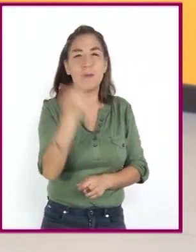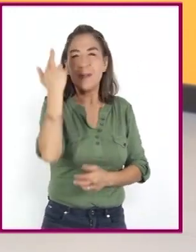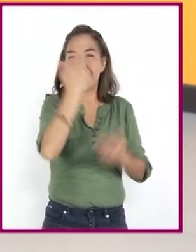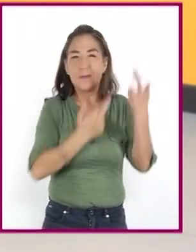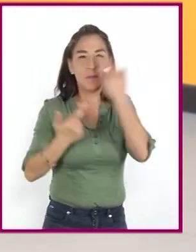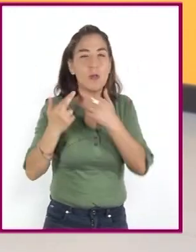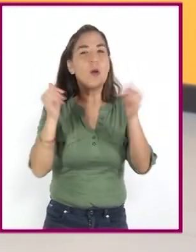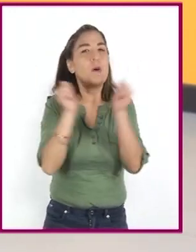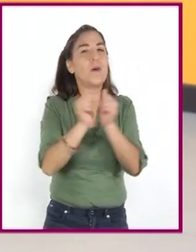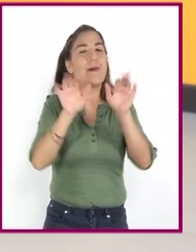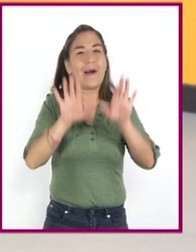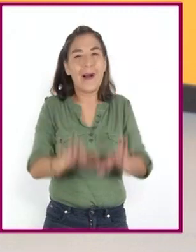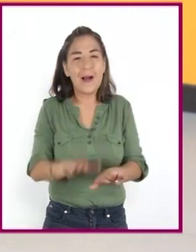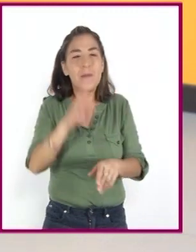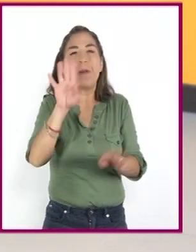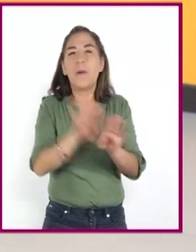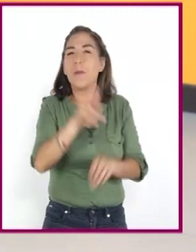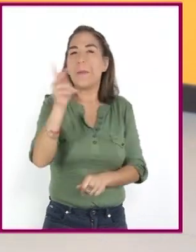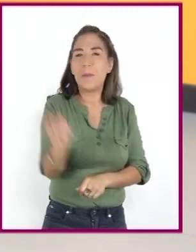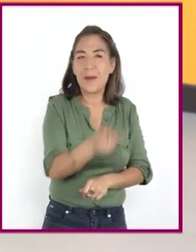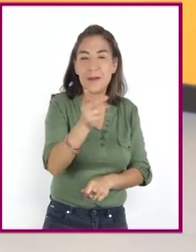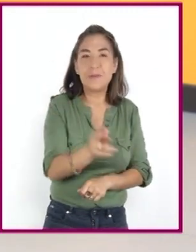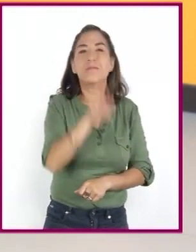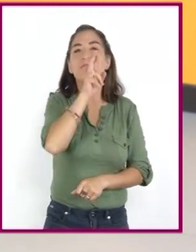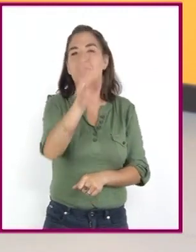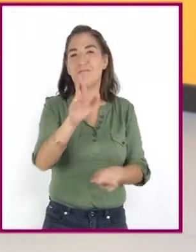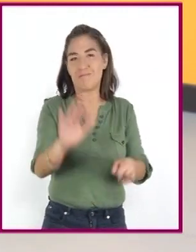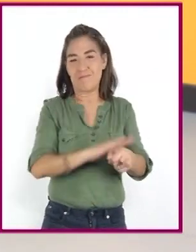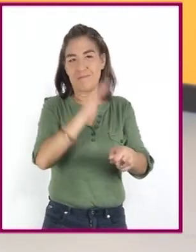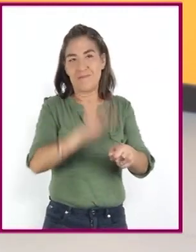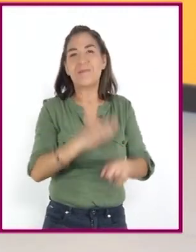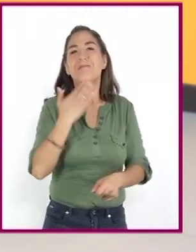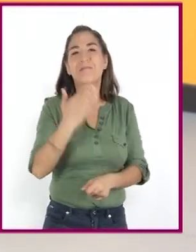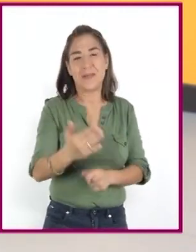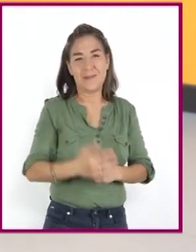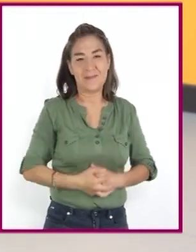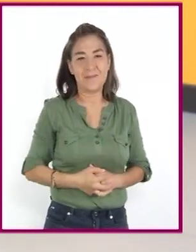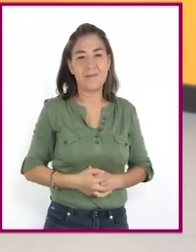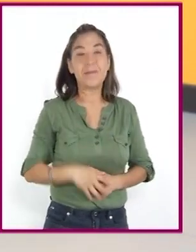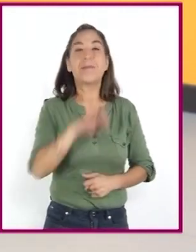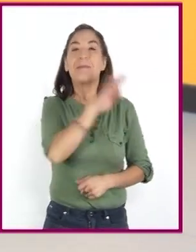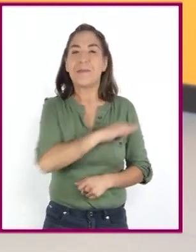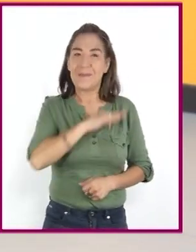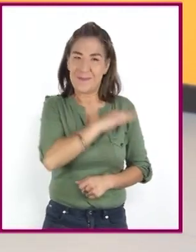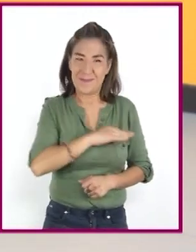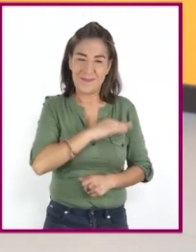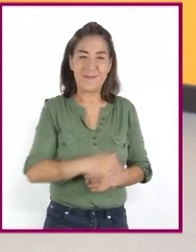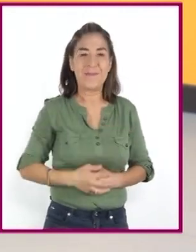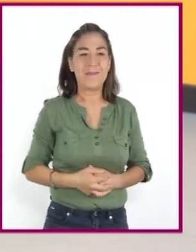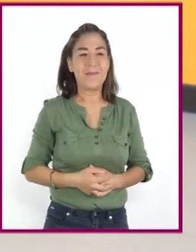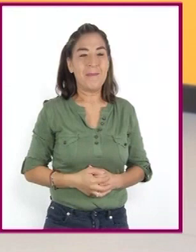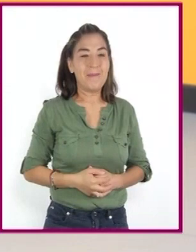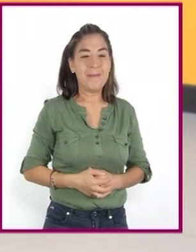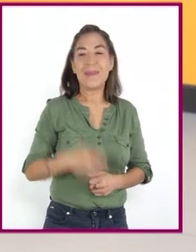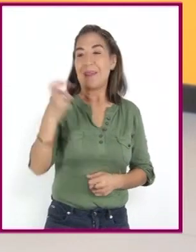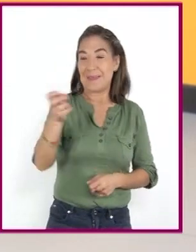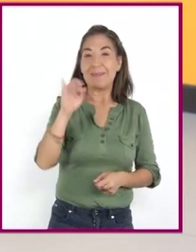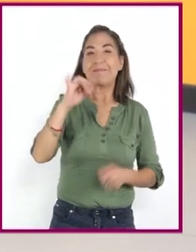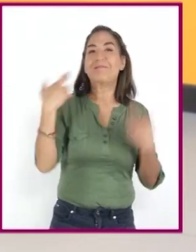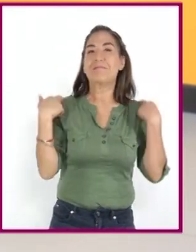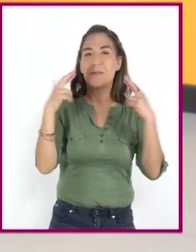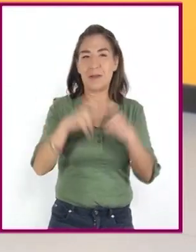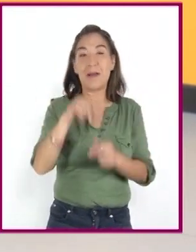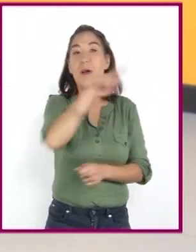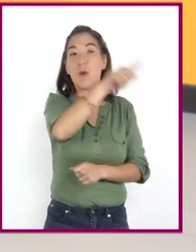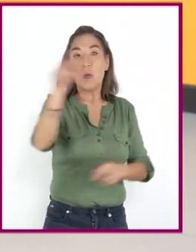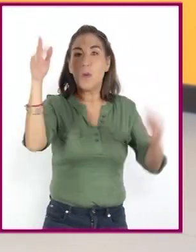las preguntas y respondieron acertadamente a todas. ¡Felicidades! Así es, maestra. Y si en